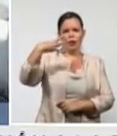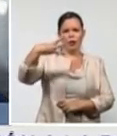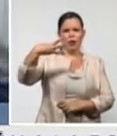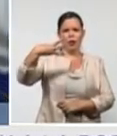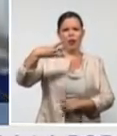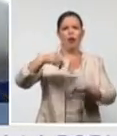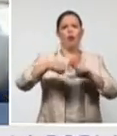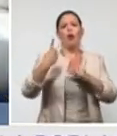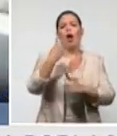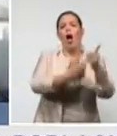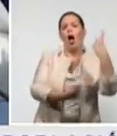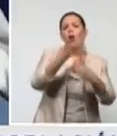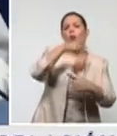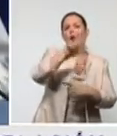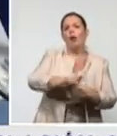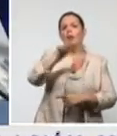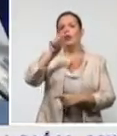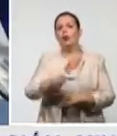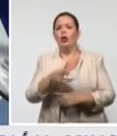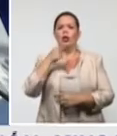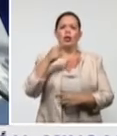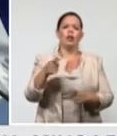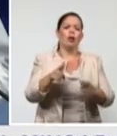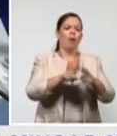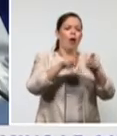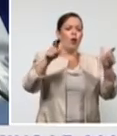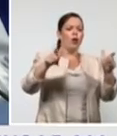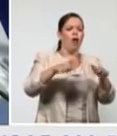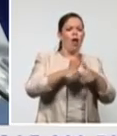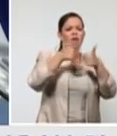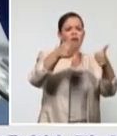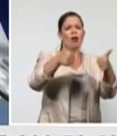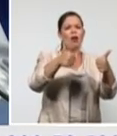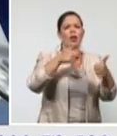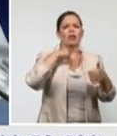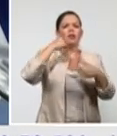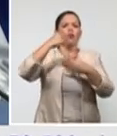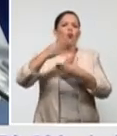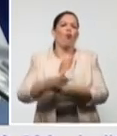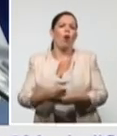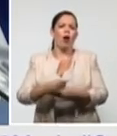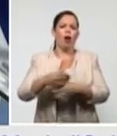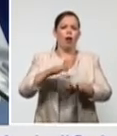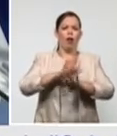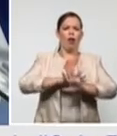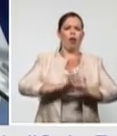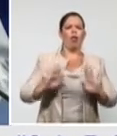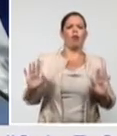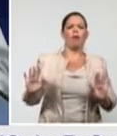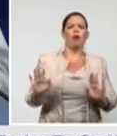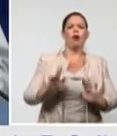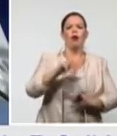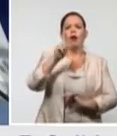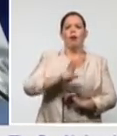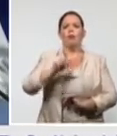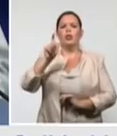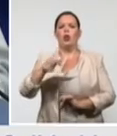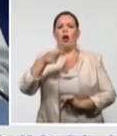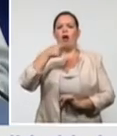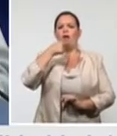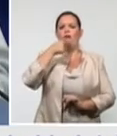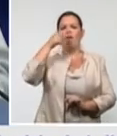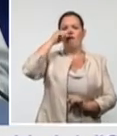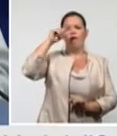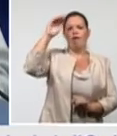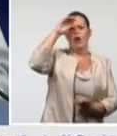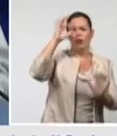diciendo no, se recupera la mayoría, realmente lo que se mueren son las personas mayores con